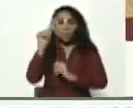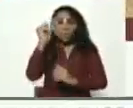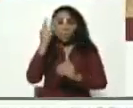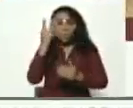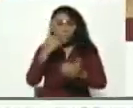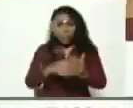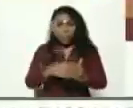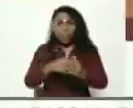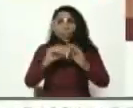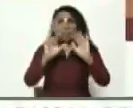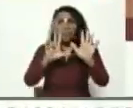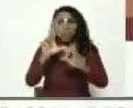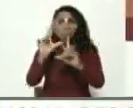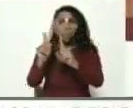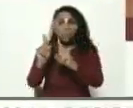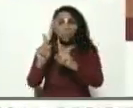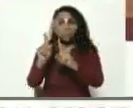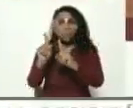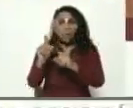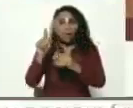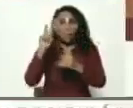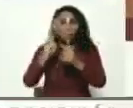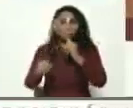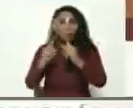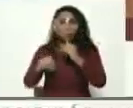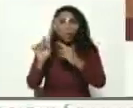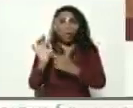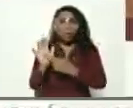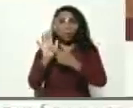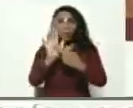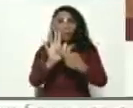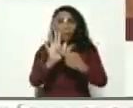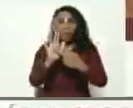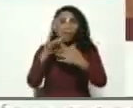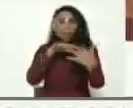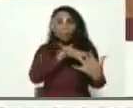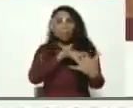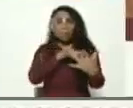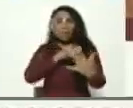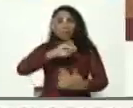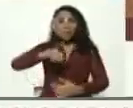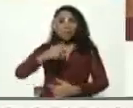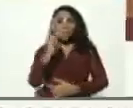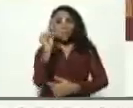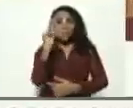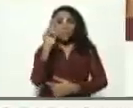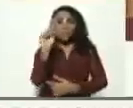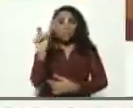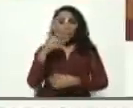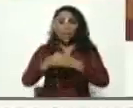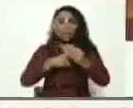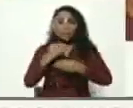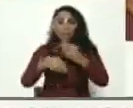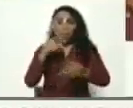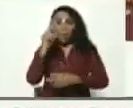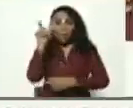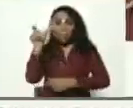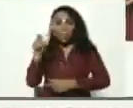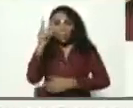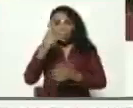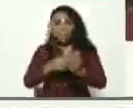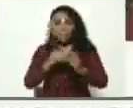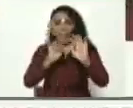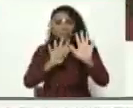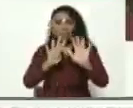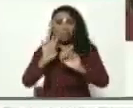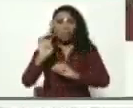y Boyacá. Por último, encontramos las representaciones de las batallas de Junín y Ayacucho, realizadas por Antonio Herrera Toro entre